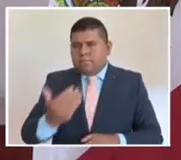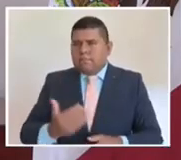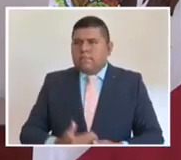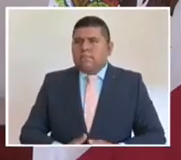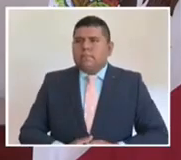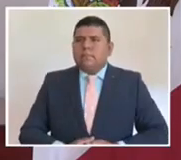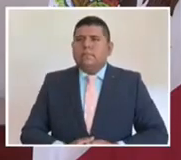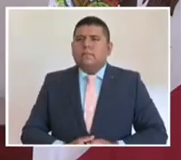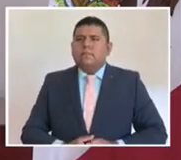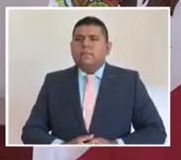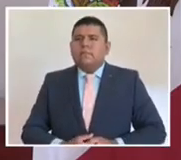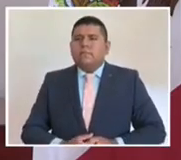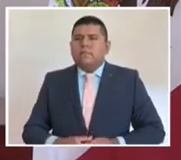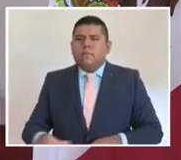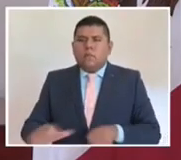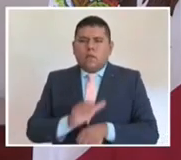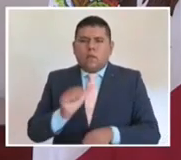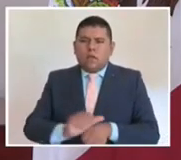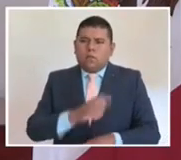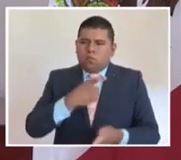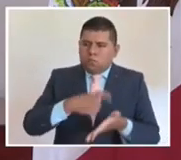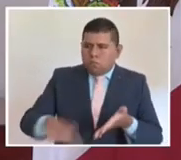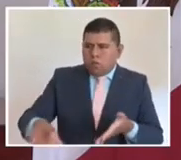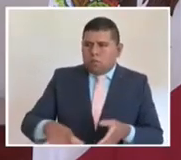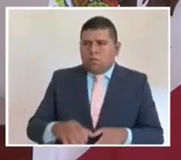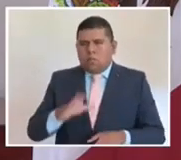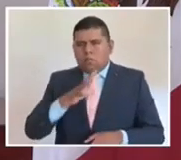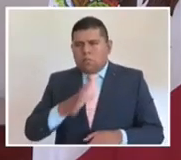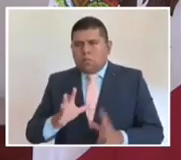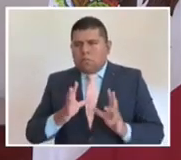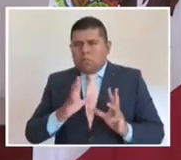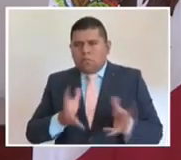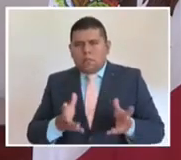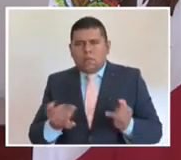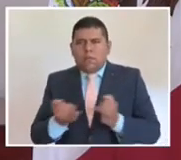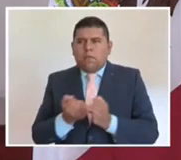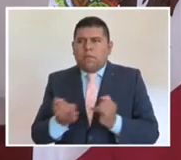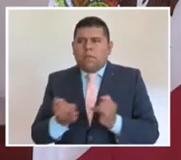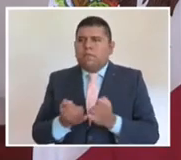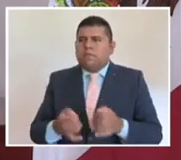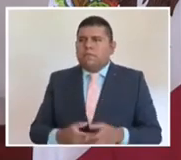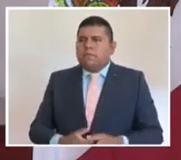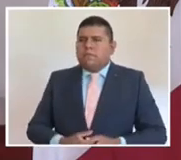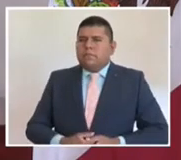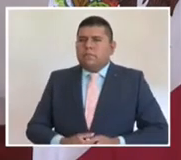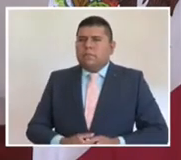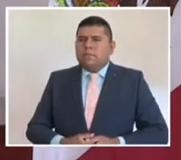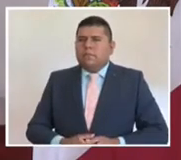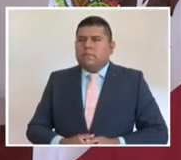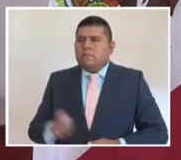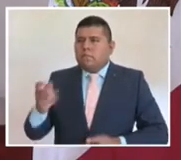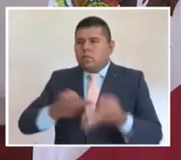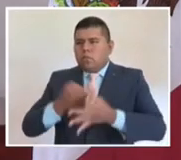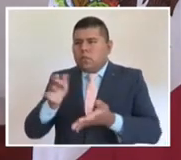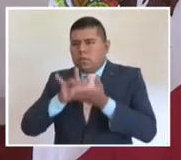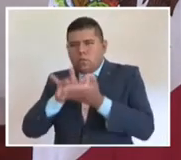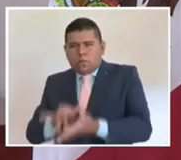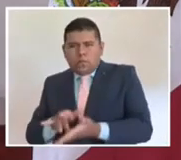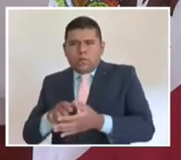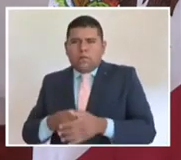compramos vehículos aumentamos el presupuesto para apoyar al poder judicial